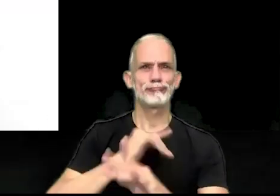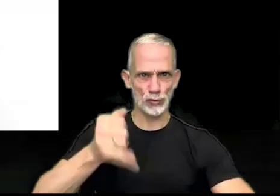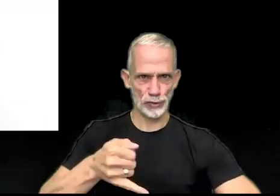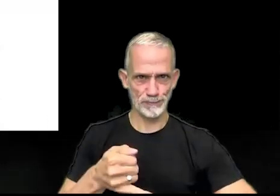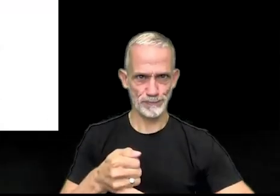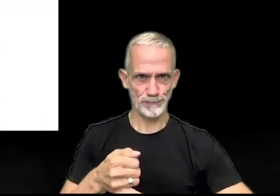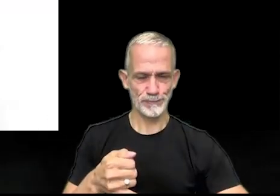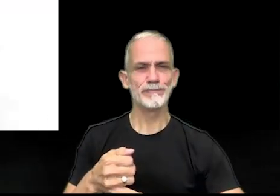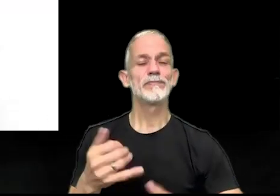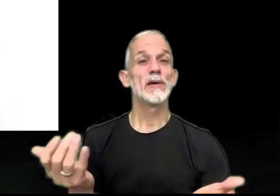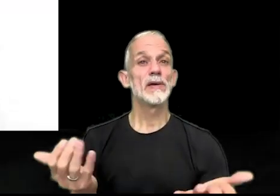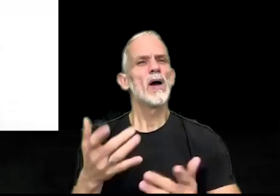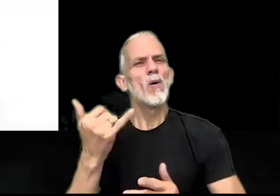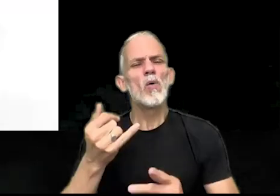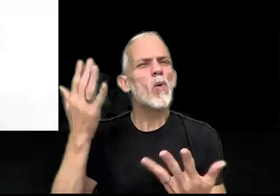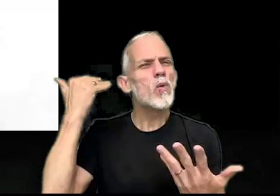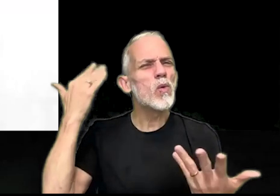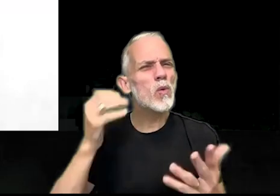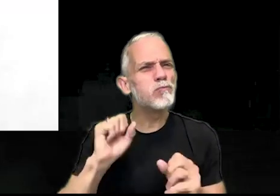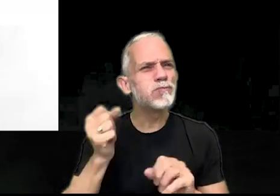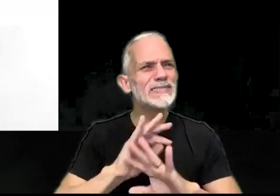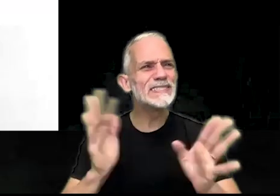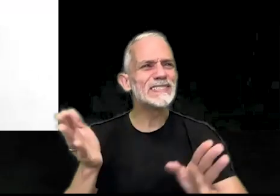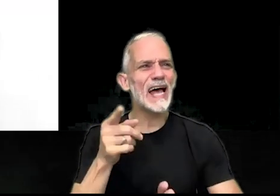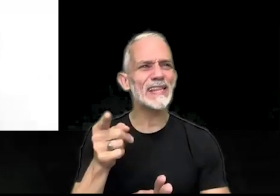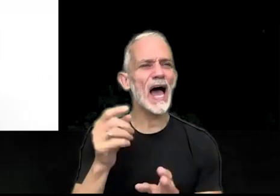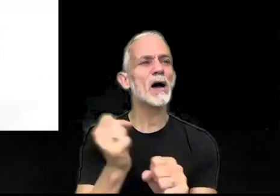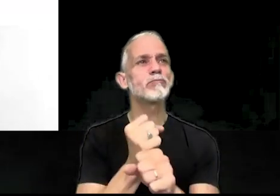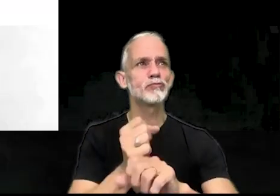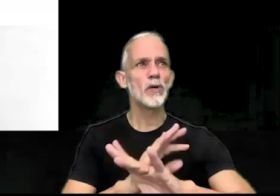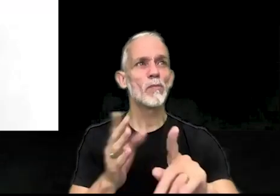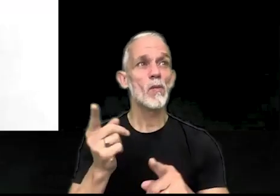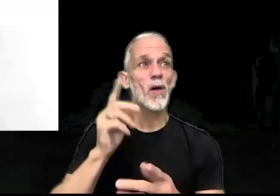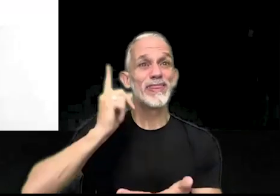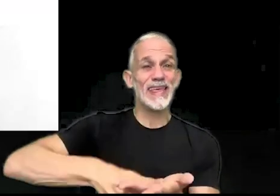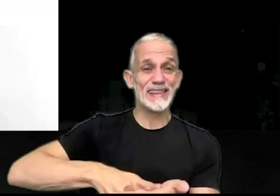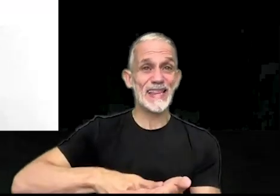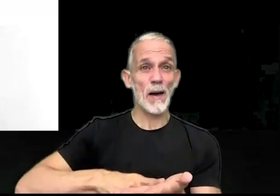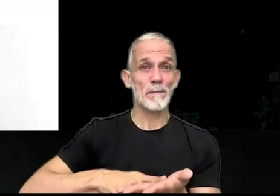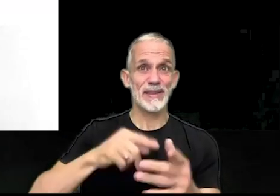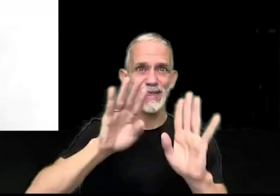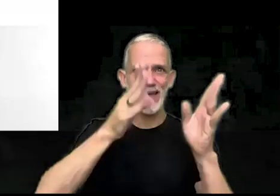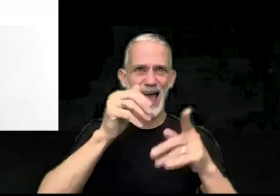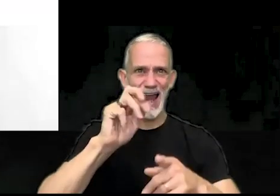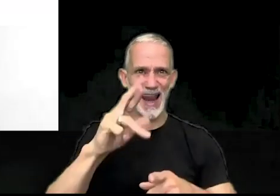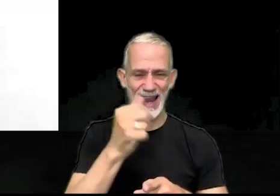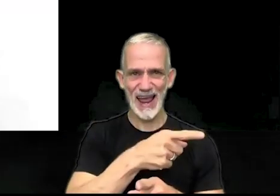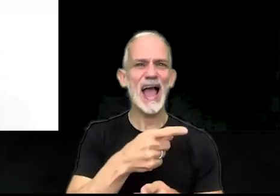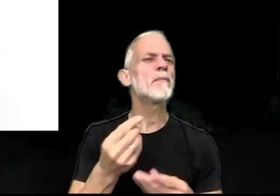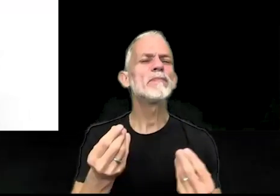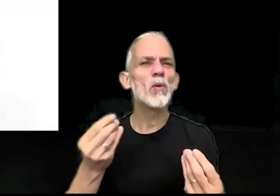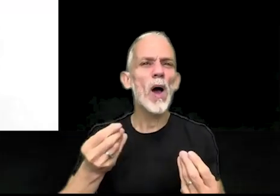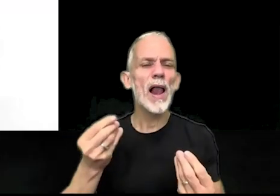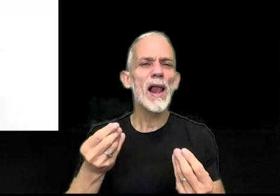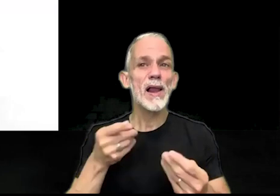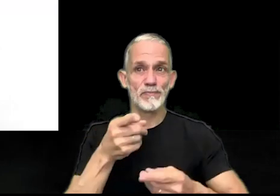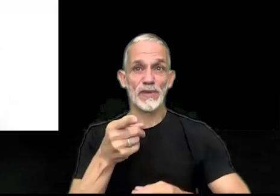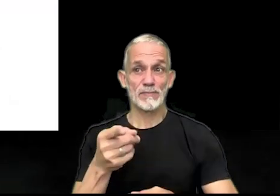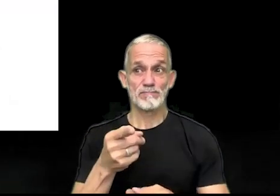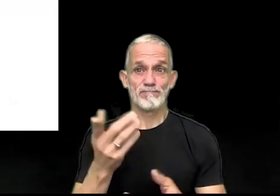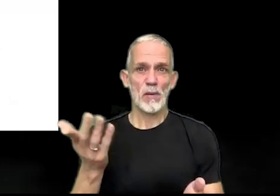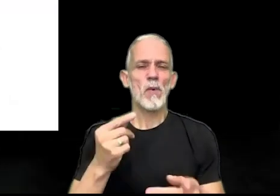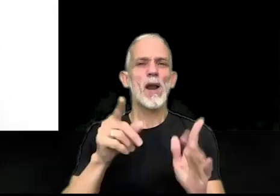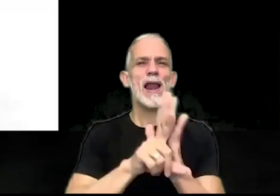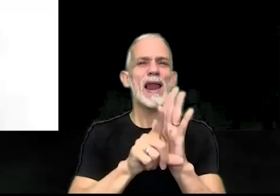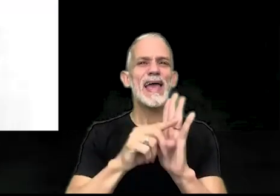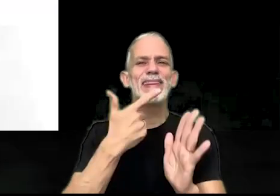deducción. Hubo un antecedente que luego fue ratificado por un dictamen del organismo, en el cual califica a